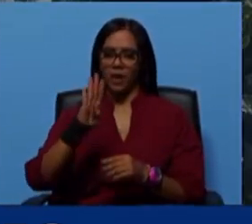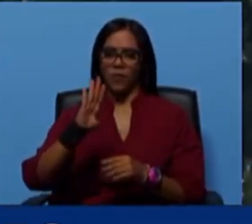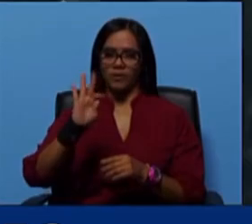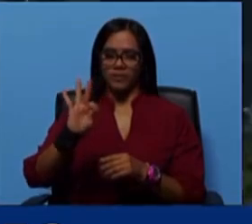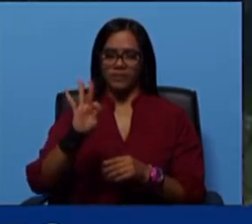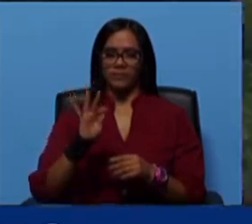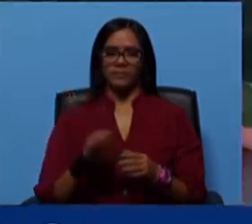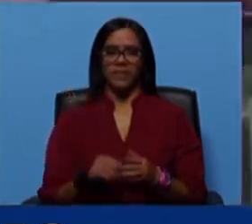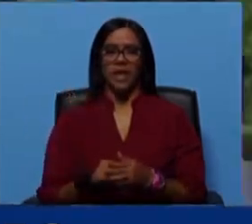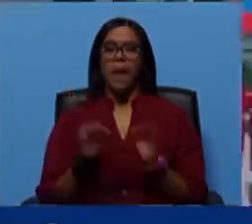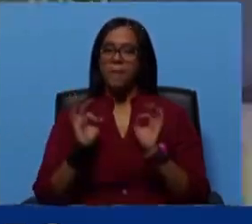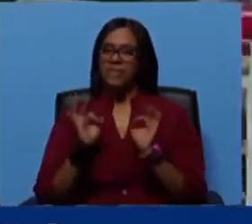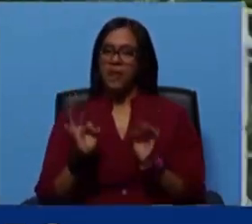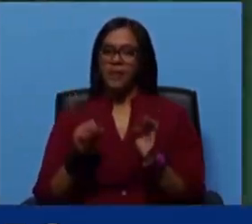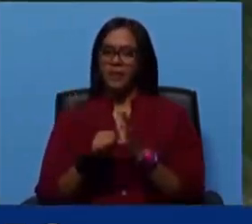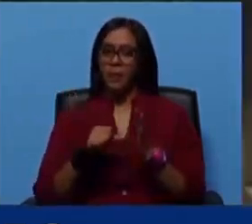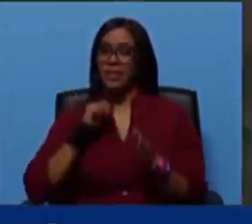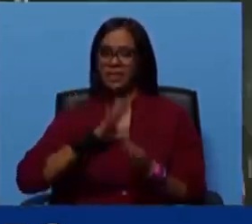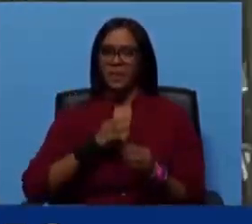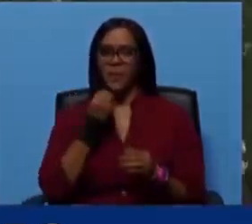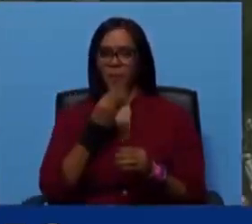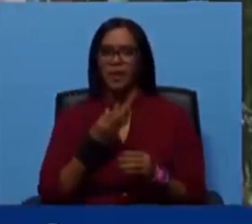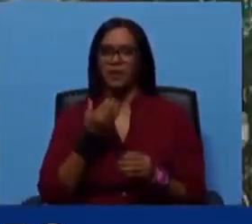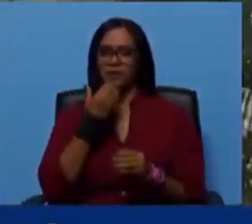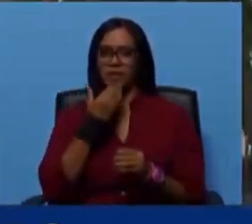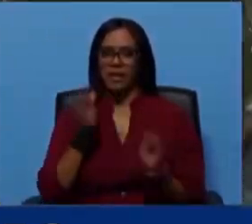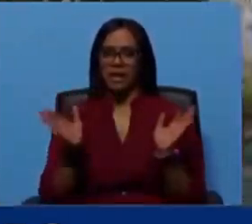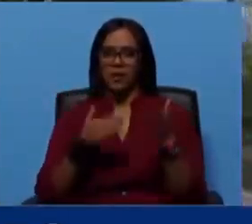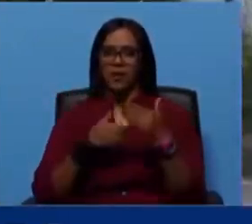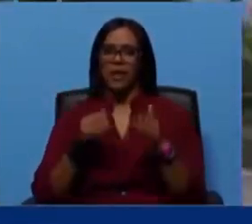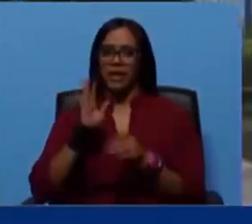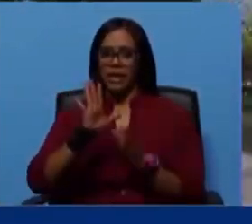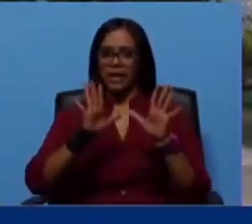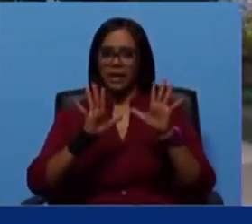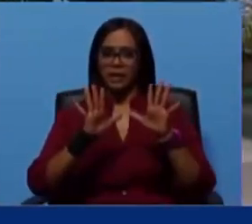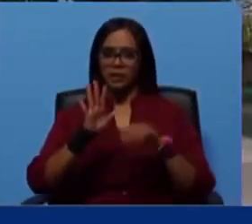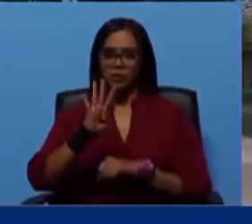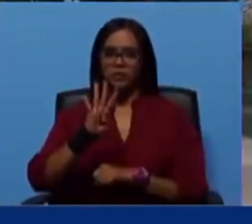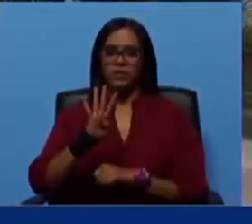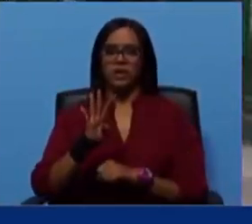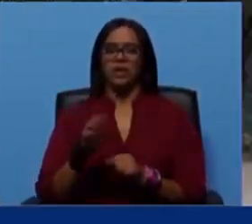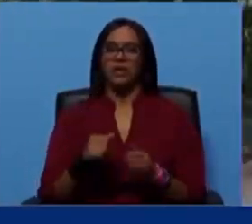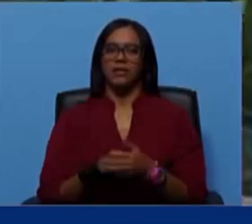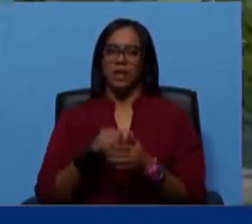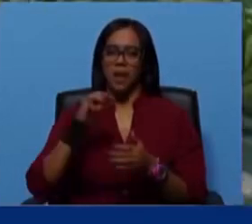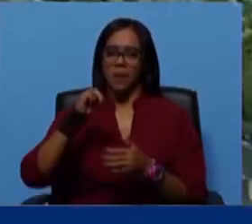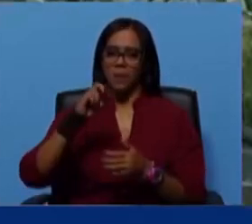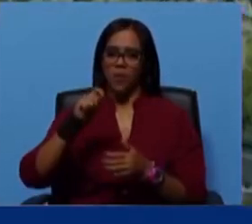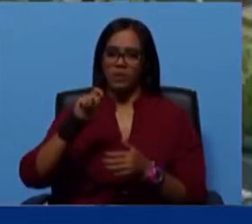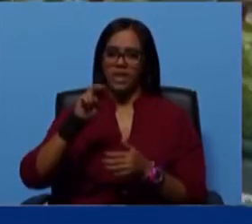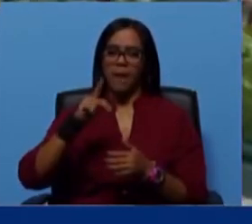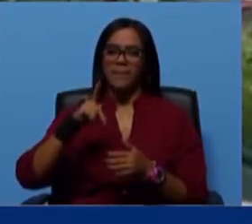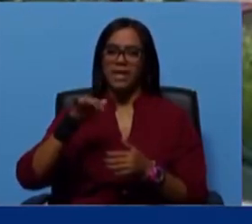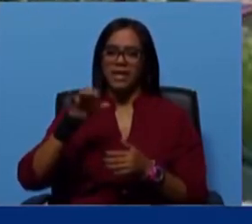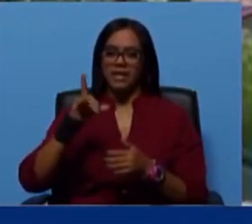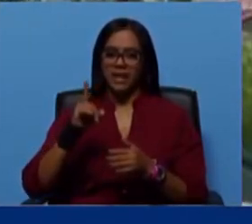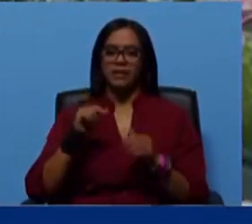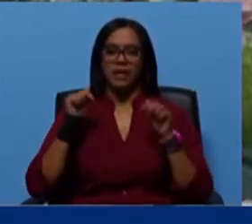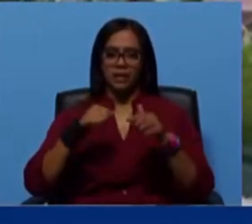Montaña. Específicamente, ¿dónde nos encontramos? Bueno, cerca del bloque 14 de Montepiedad, en este combativo lugar que ha